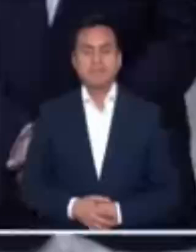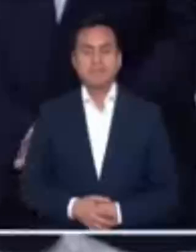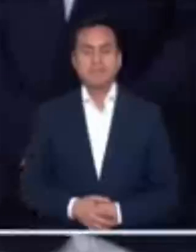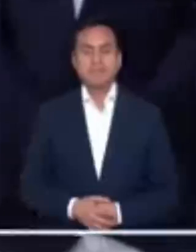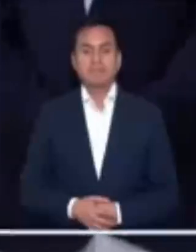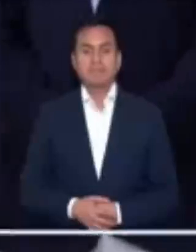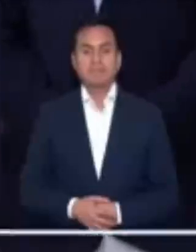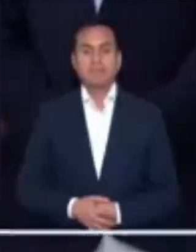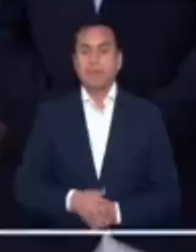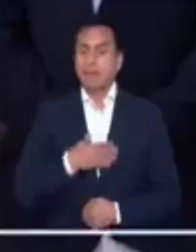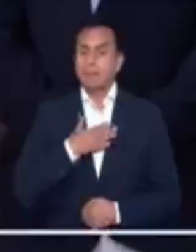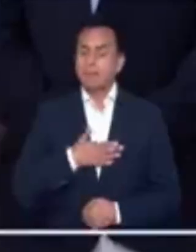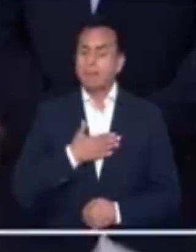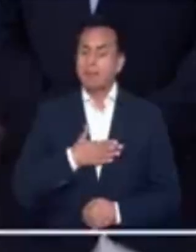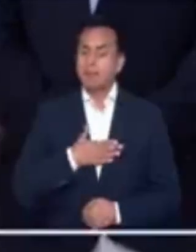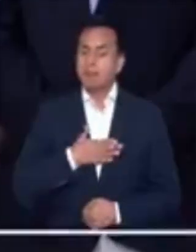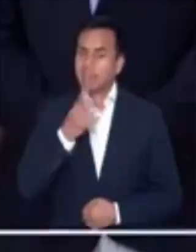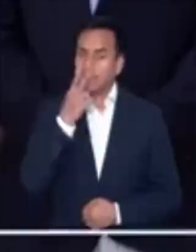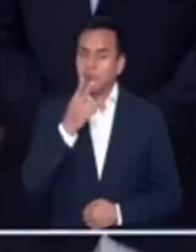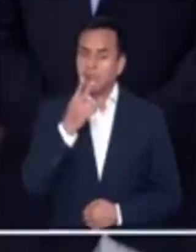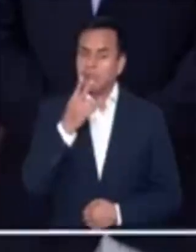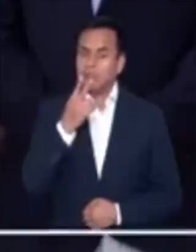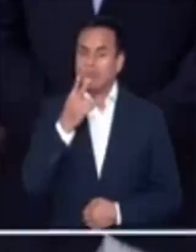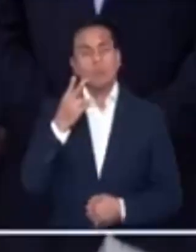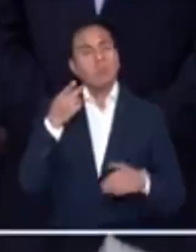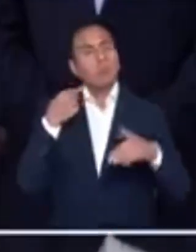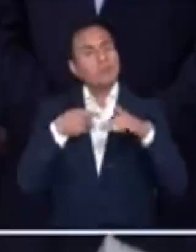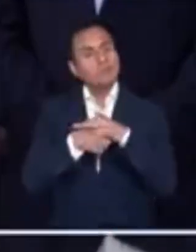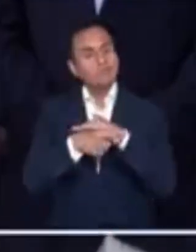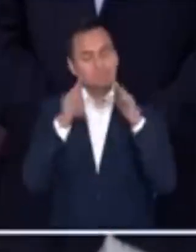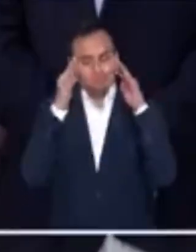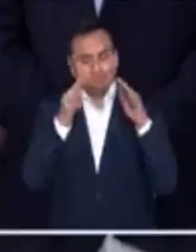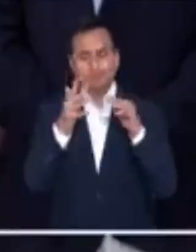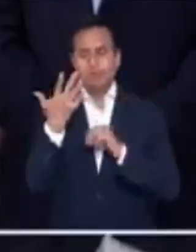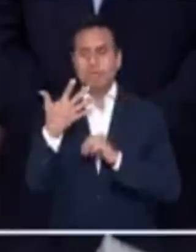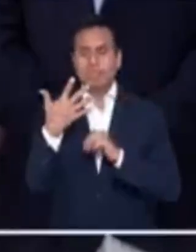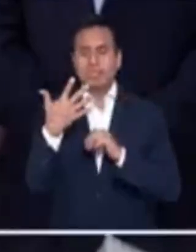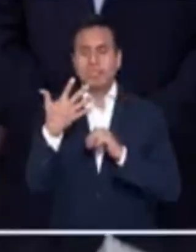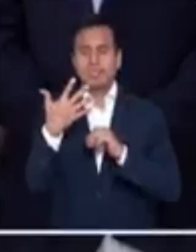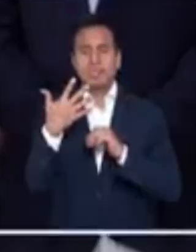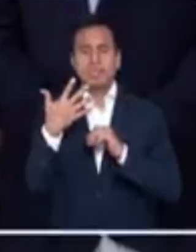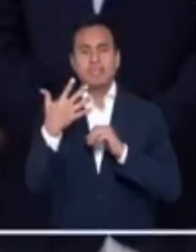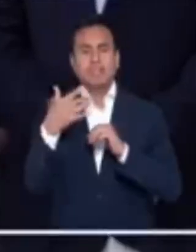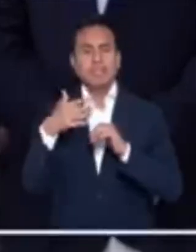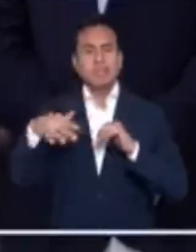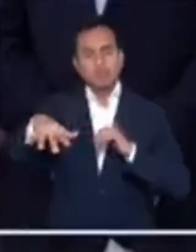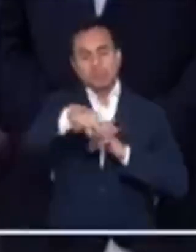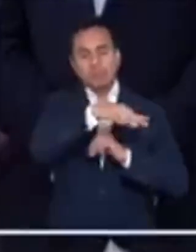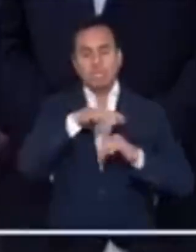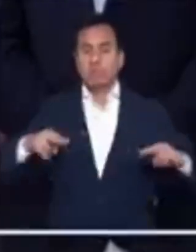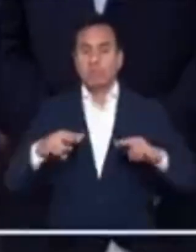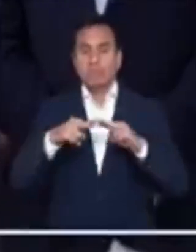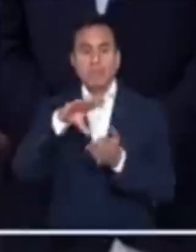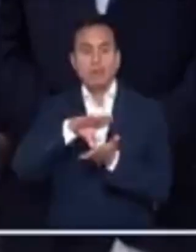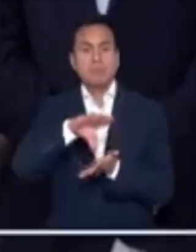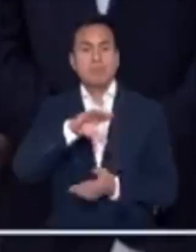bueno, a mí me gusta mirar esto como una intervención bien importante en una ruta estructurante de nuestra